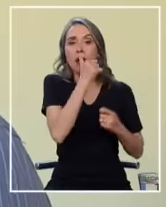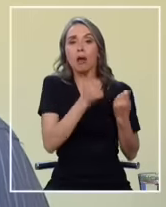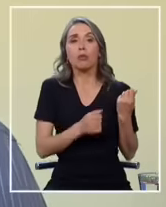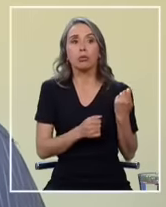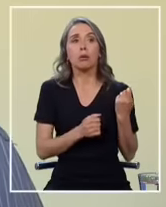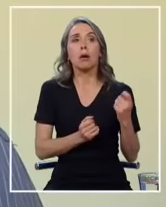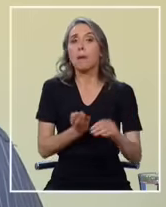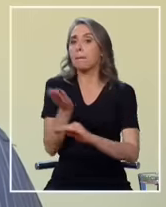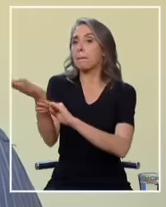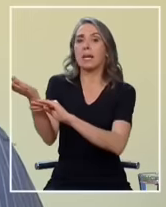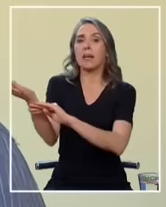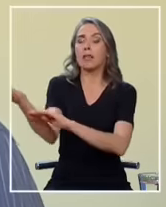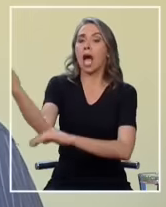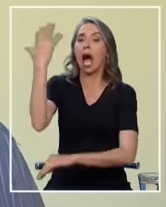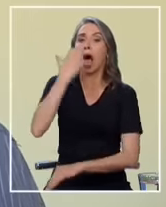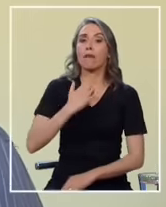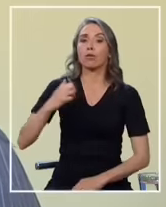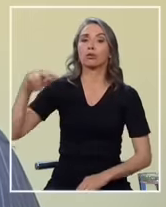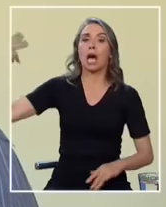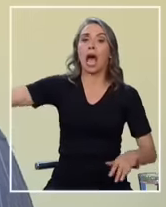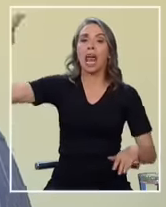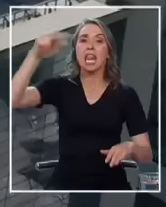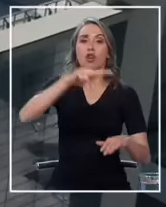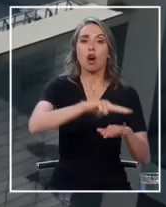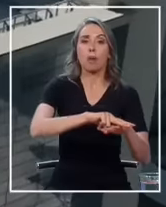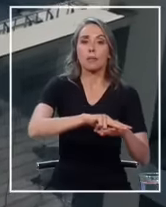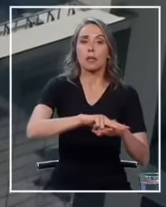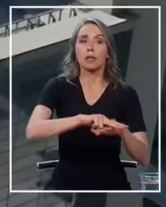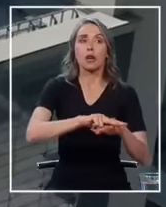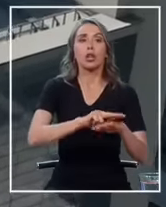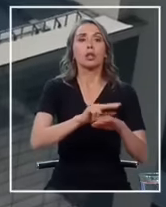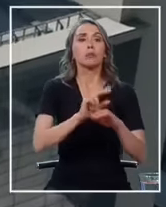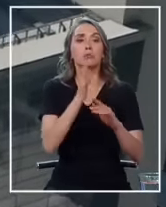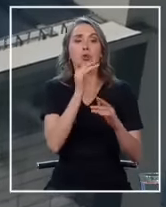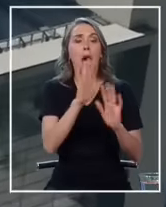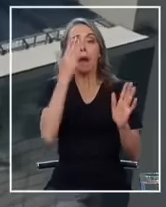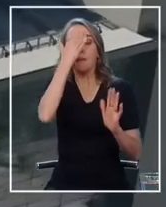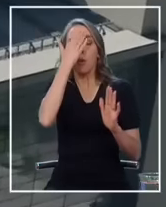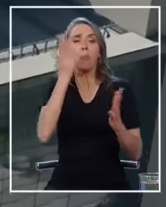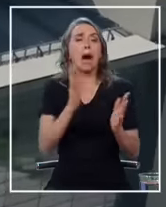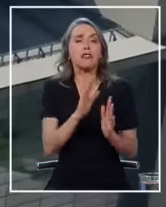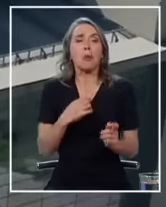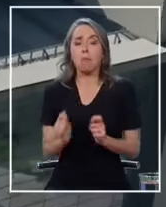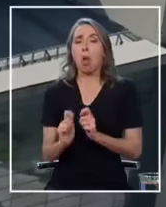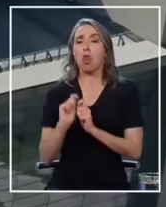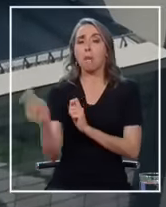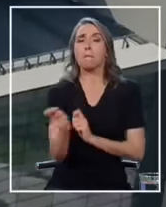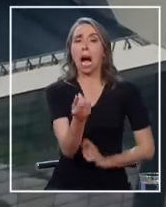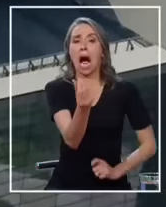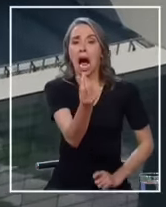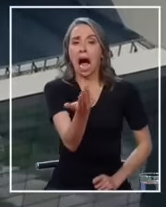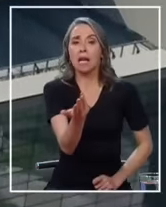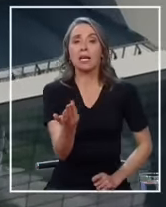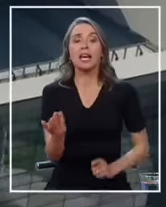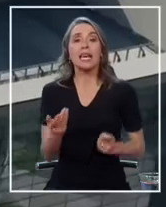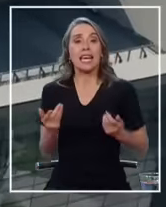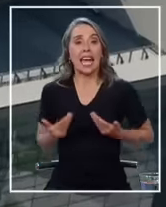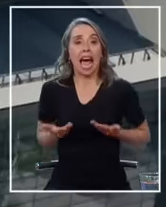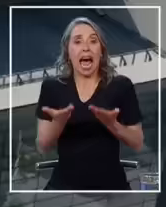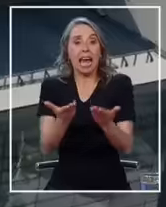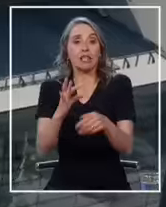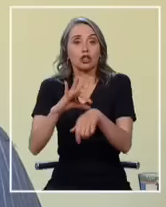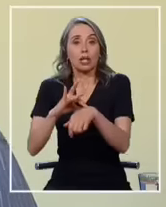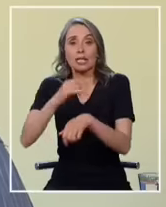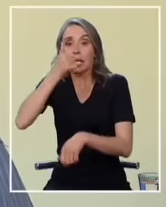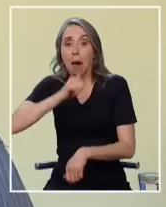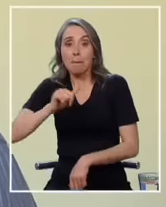de pedir un traslado en helicóptero sin ninguna otra preocupación. Sabiendo además que una atención en una clínica privada